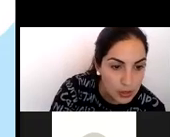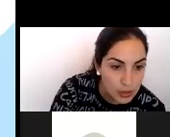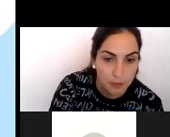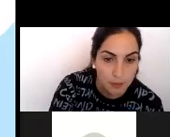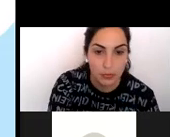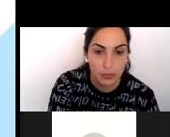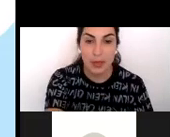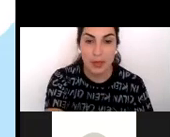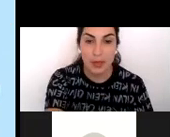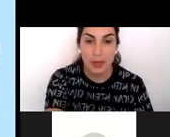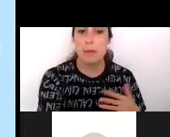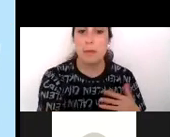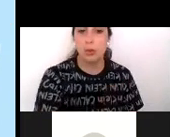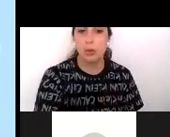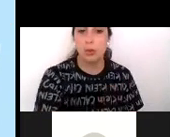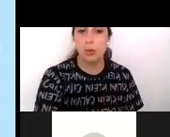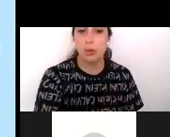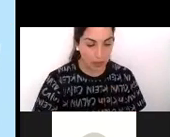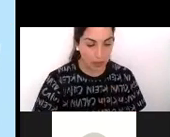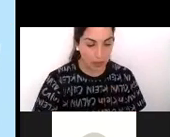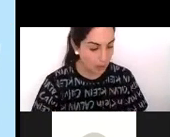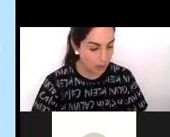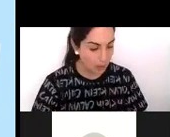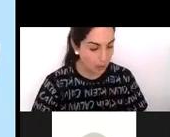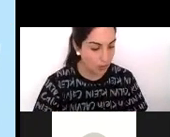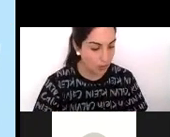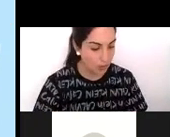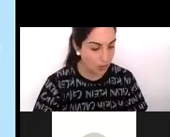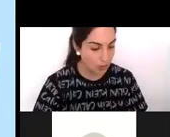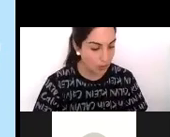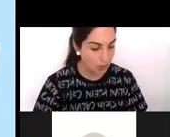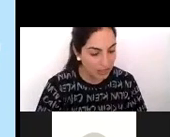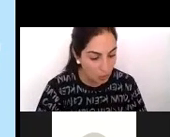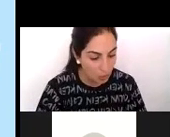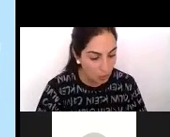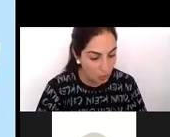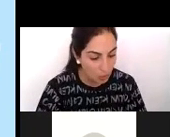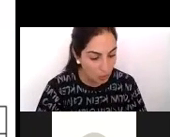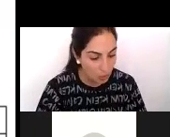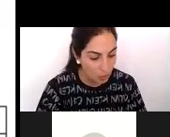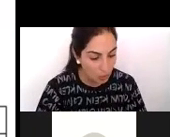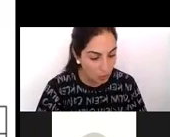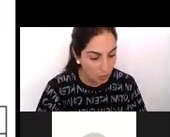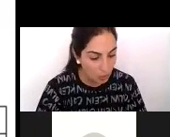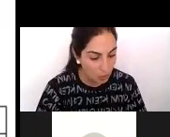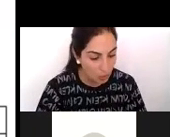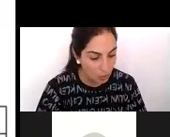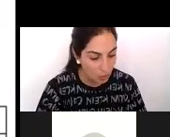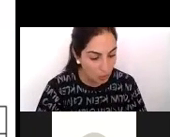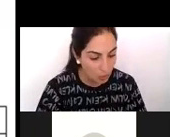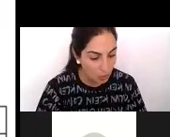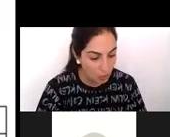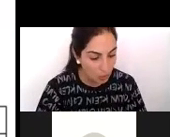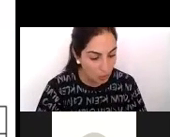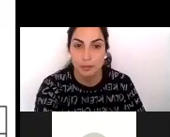Entonces, ahí para que vamos aprendiendo en conjunto, y les vaya bien a la parte de desarrollo, que es la que tiene un poco más un puntaje que